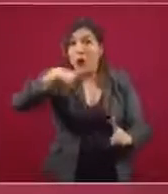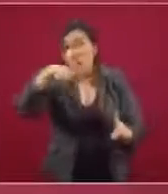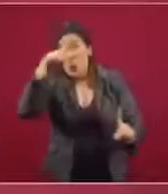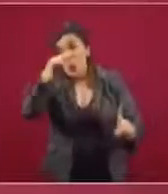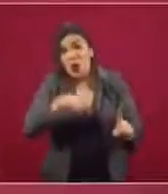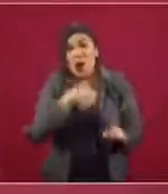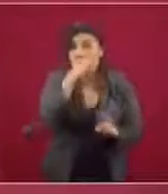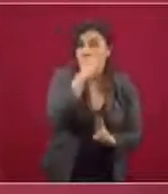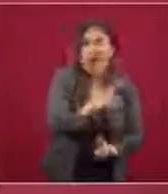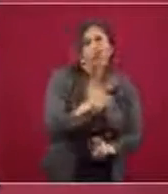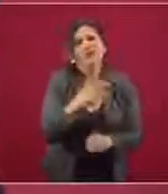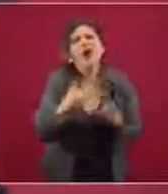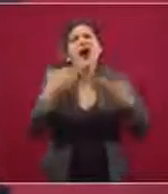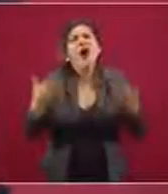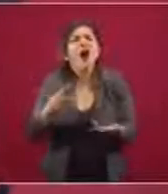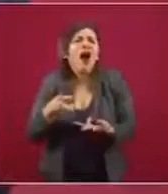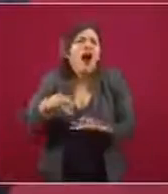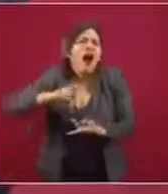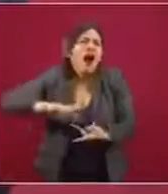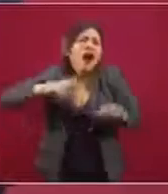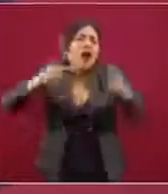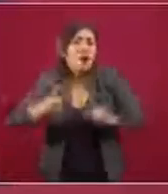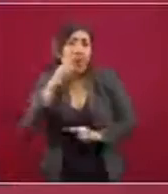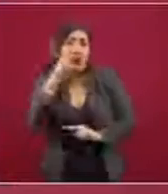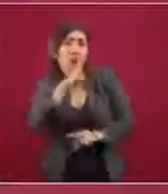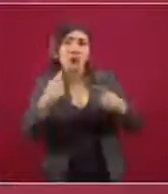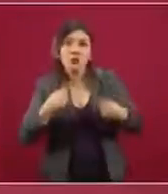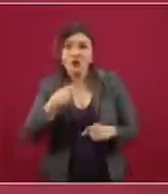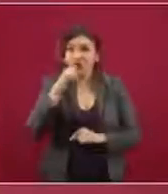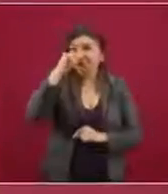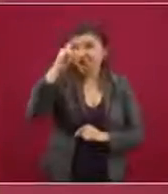Ve uno una persona así, muy extravagante,